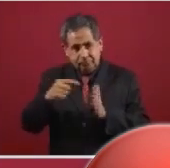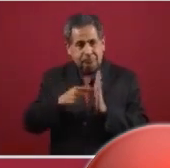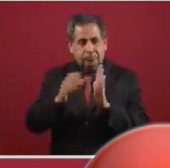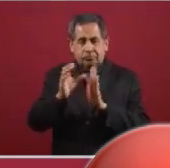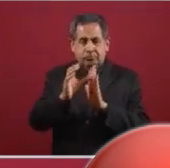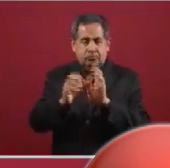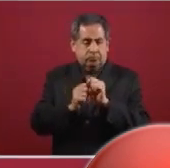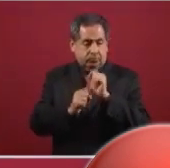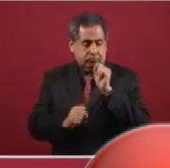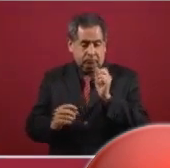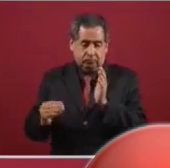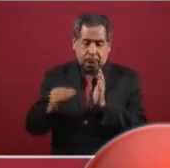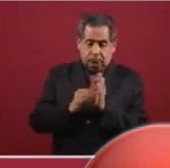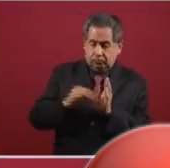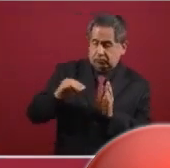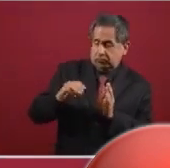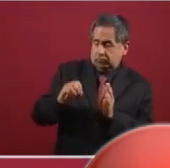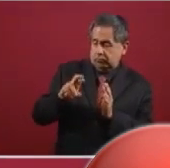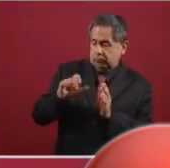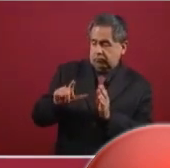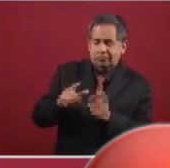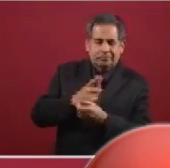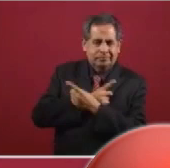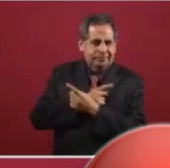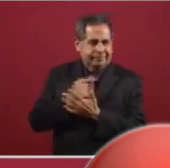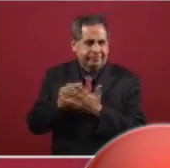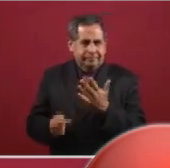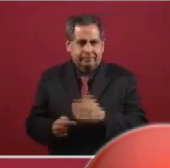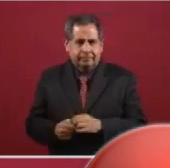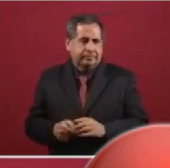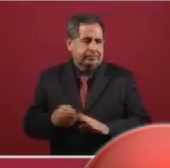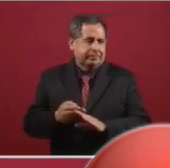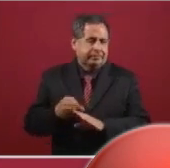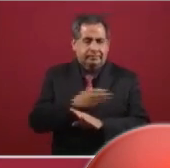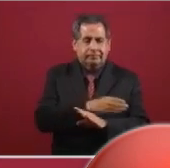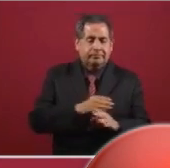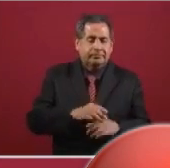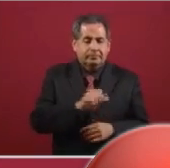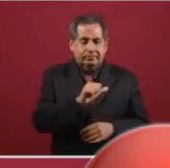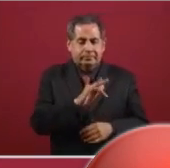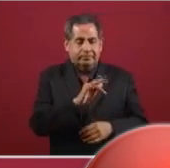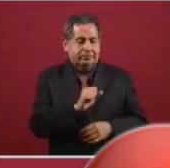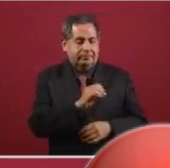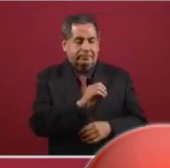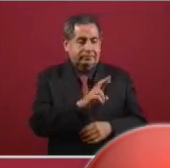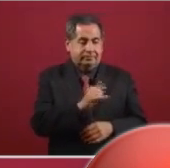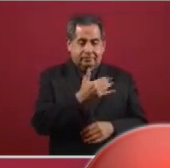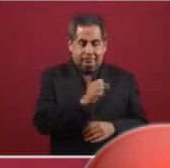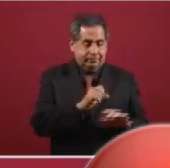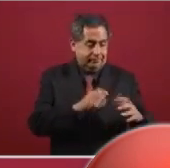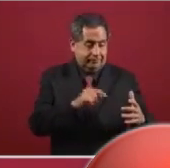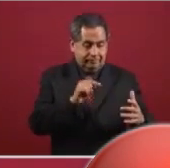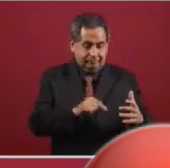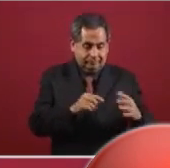moral. Lo de Alfonso Reyes pues tiene que ser